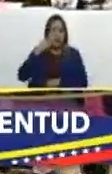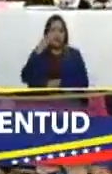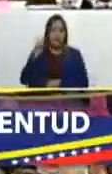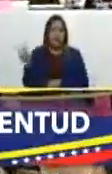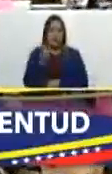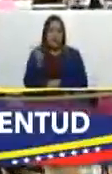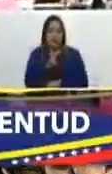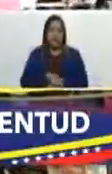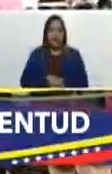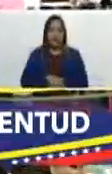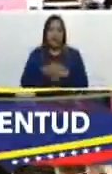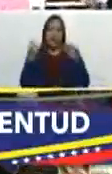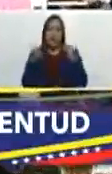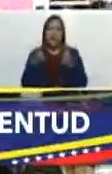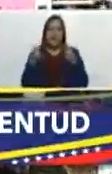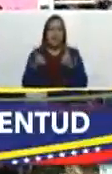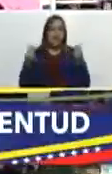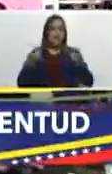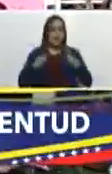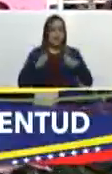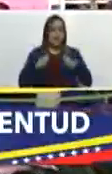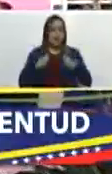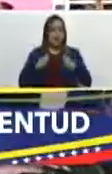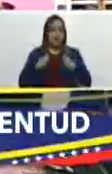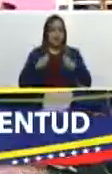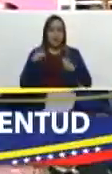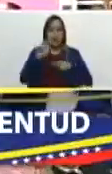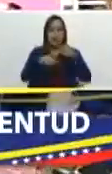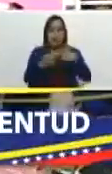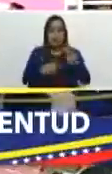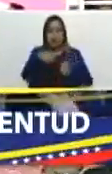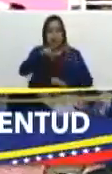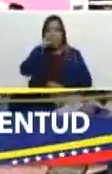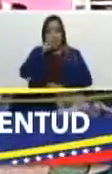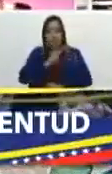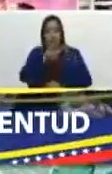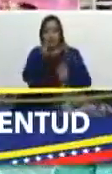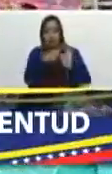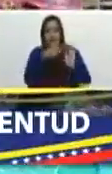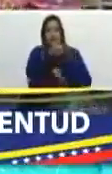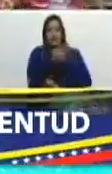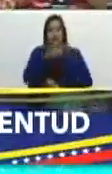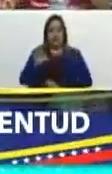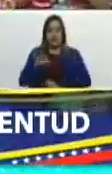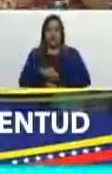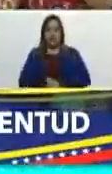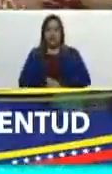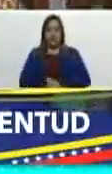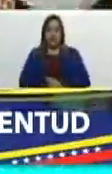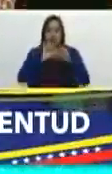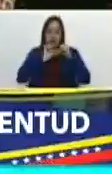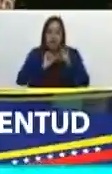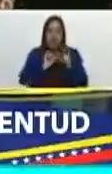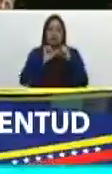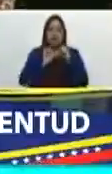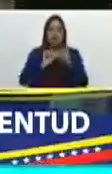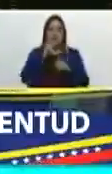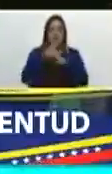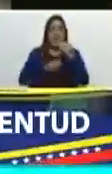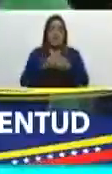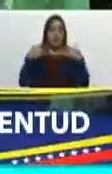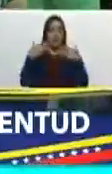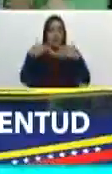Venezolana activado y vivo en el transcurso de este año 2023 para seguir llevando